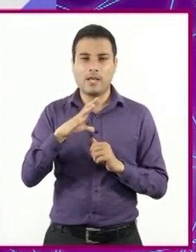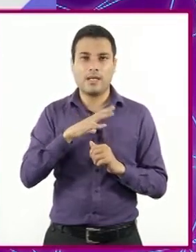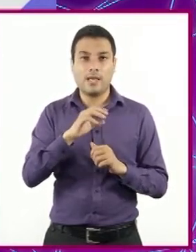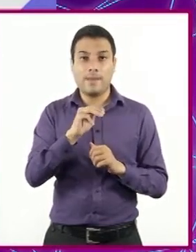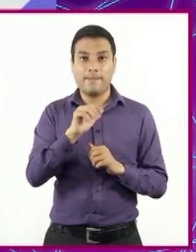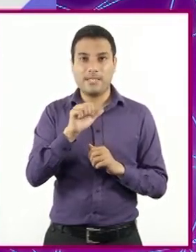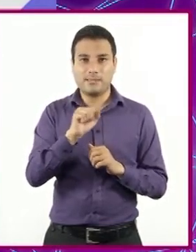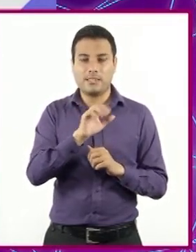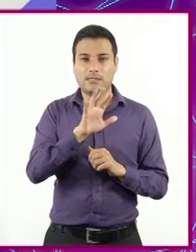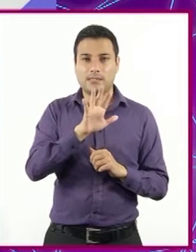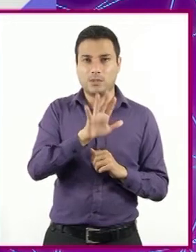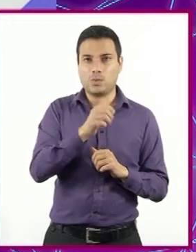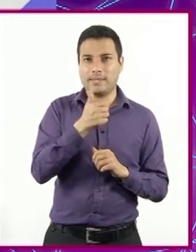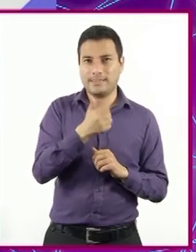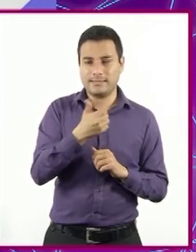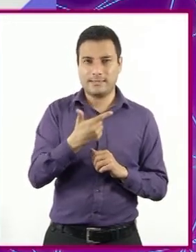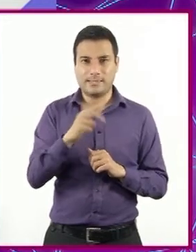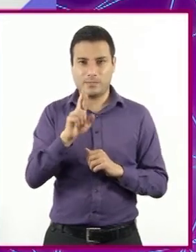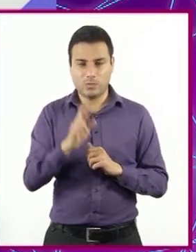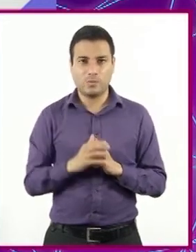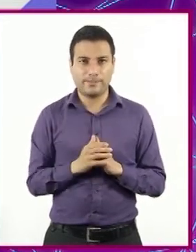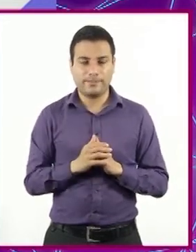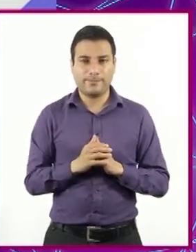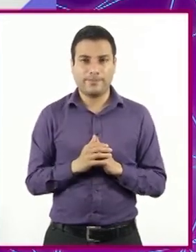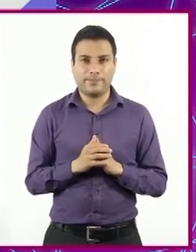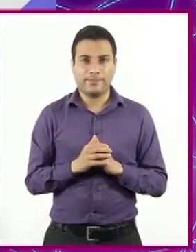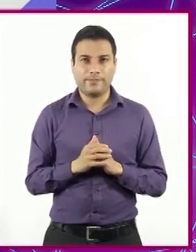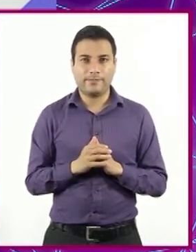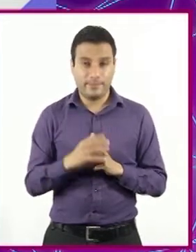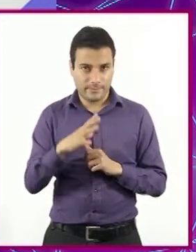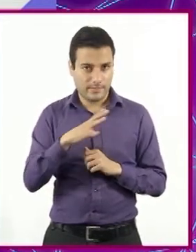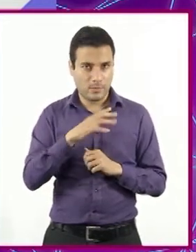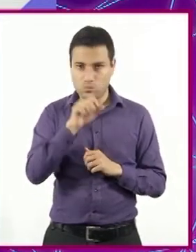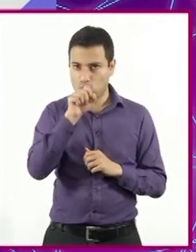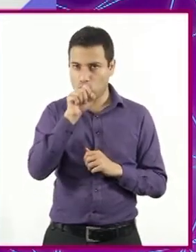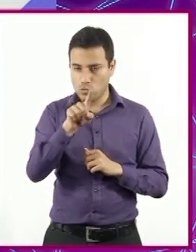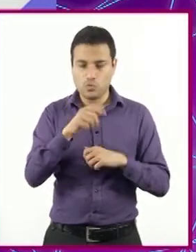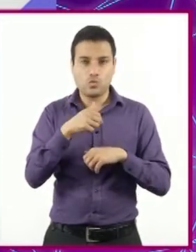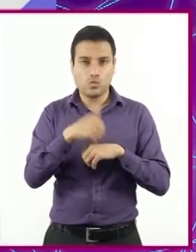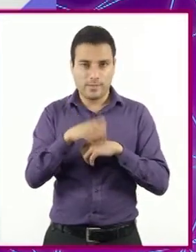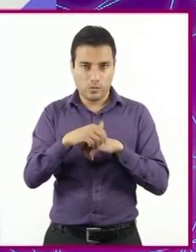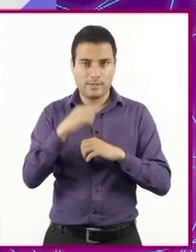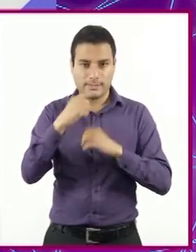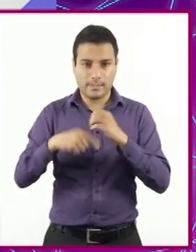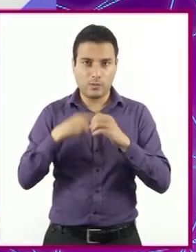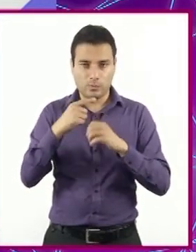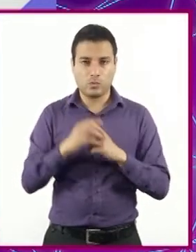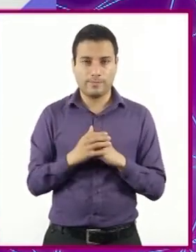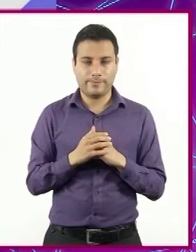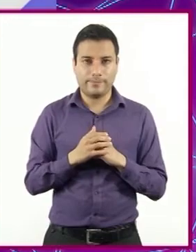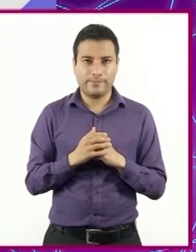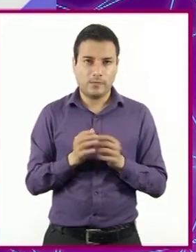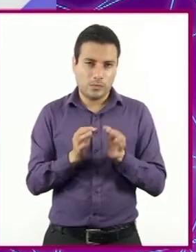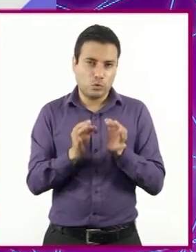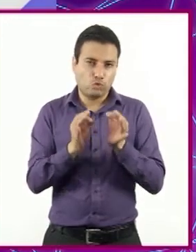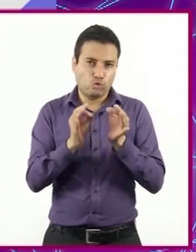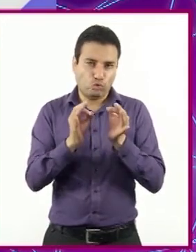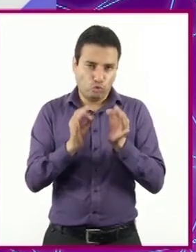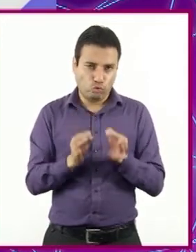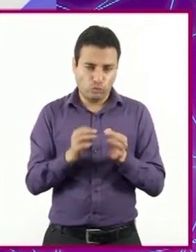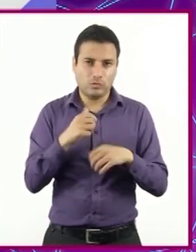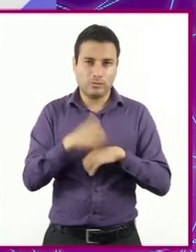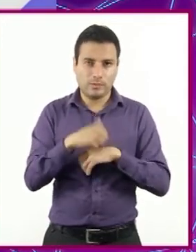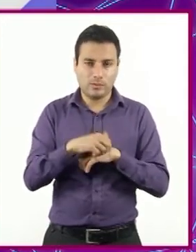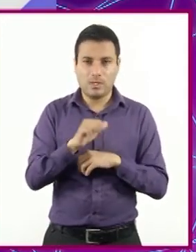masa de 56 gramos y sigue teniendo el mismo número de átomos, el correspondiente al número de